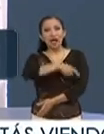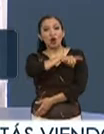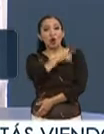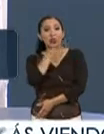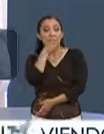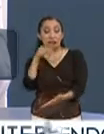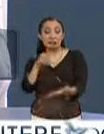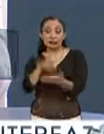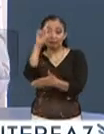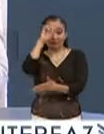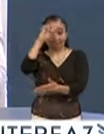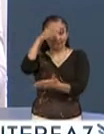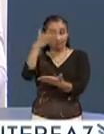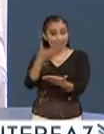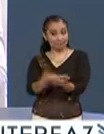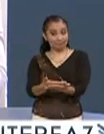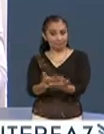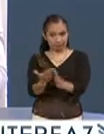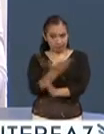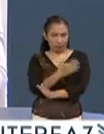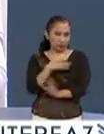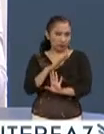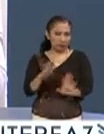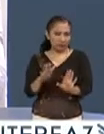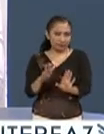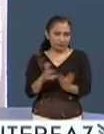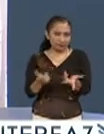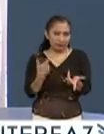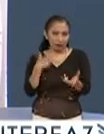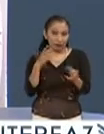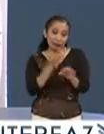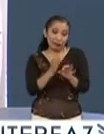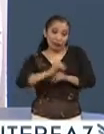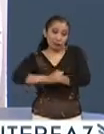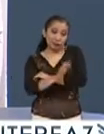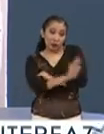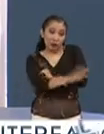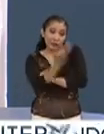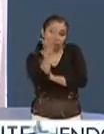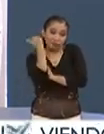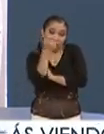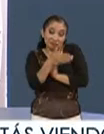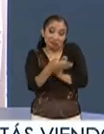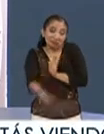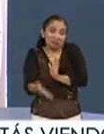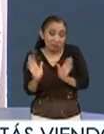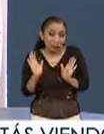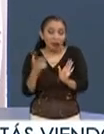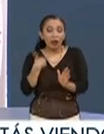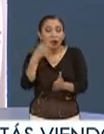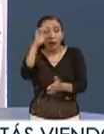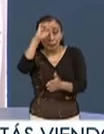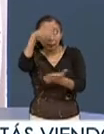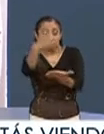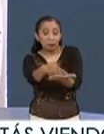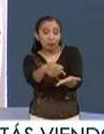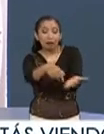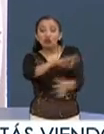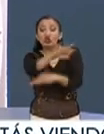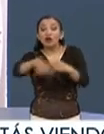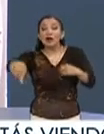en el que proponía, porque está congelada esta propuesta, en la que proponía que todos